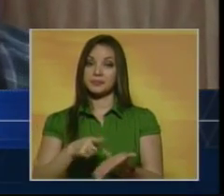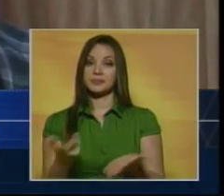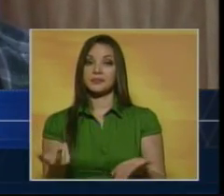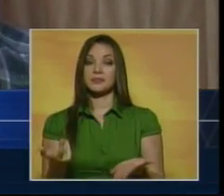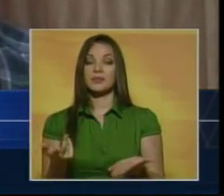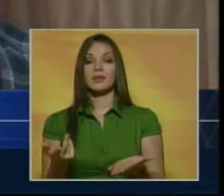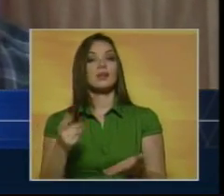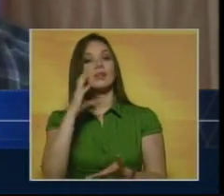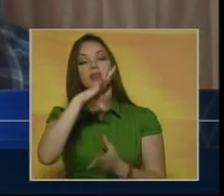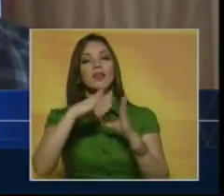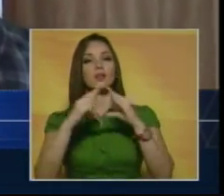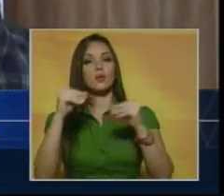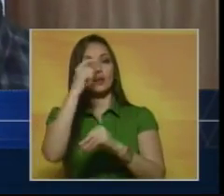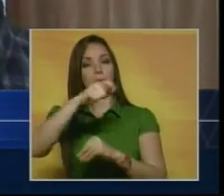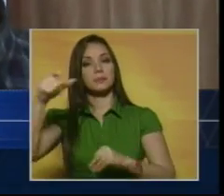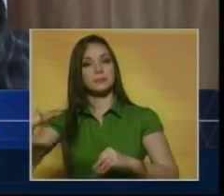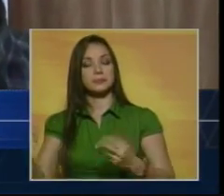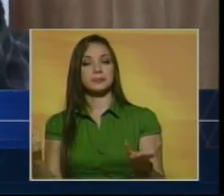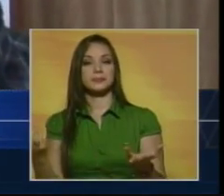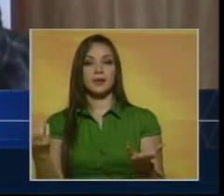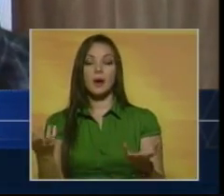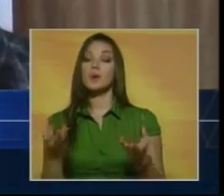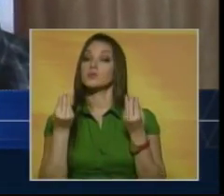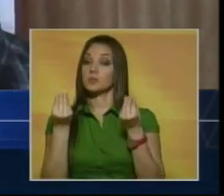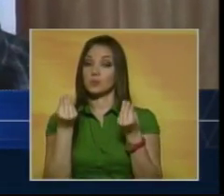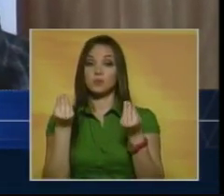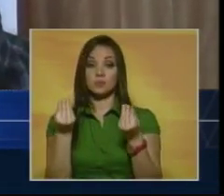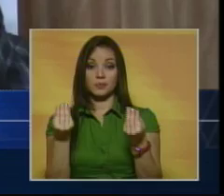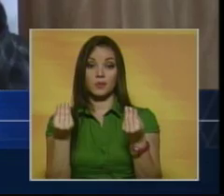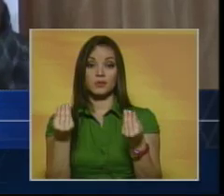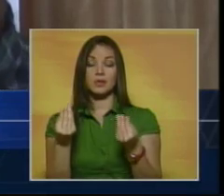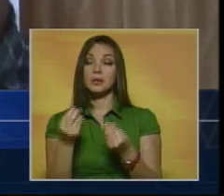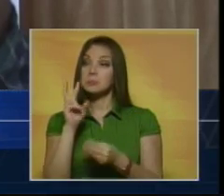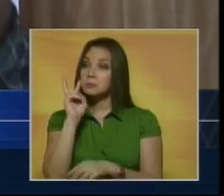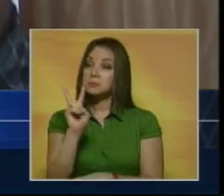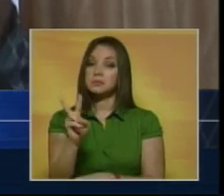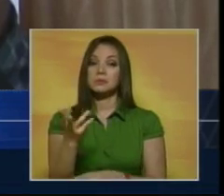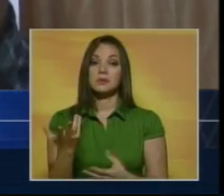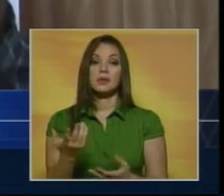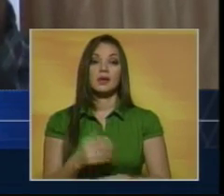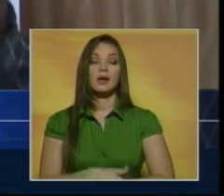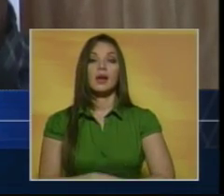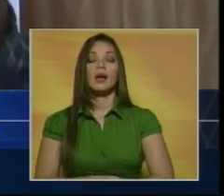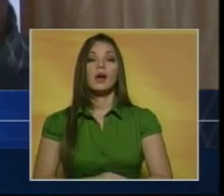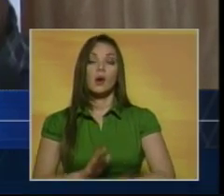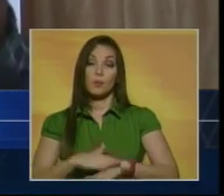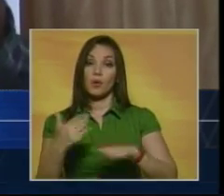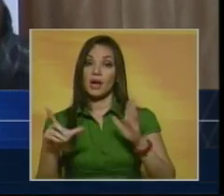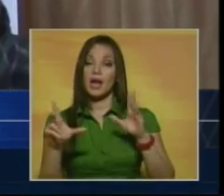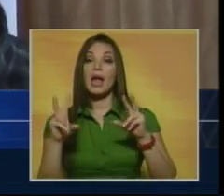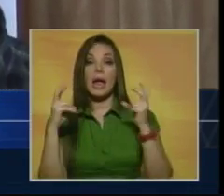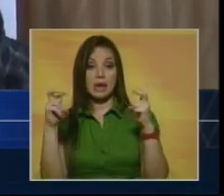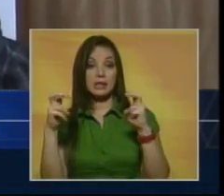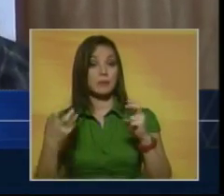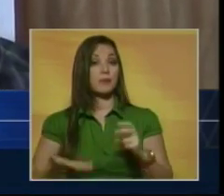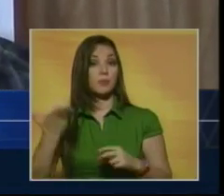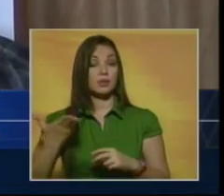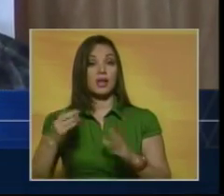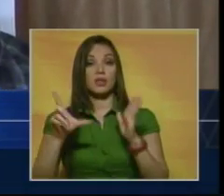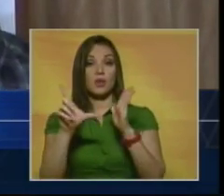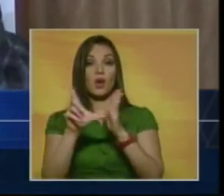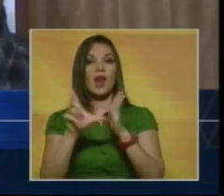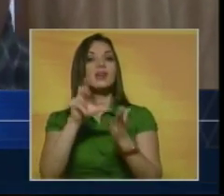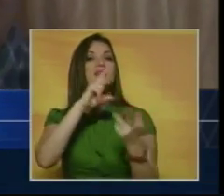los asistentes fue bastante cálida porque el tema así lo ameritaba, la ley